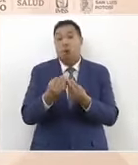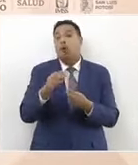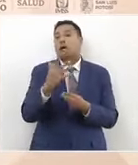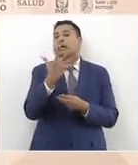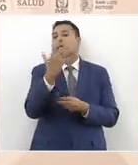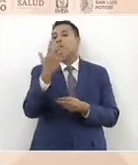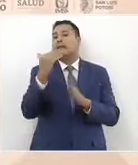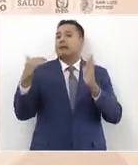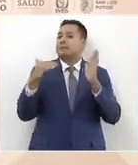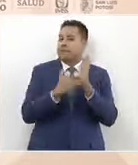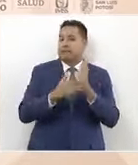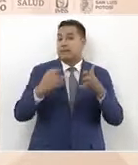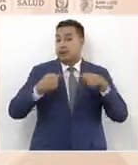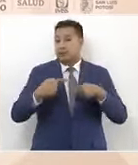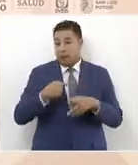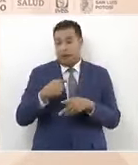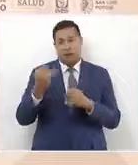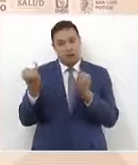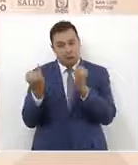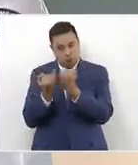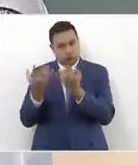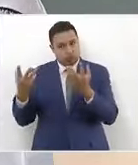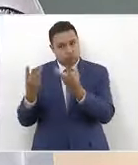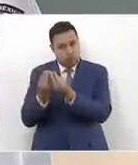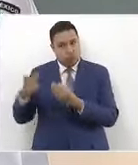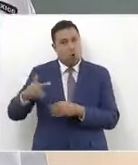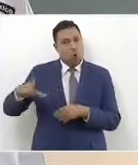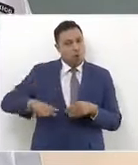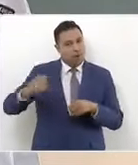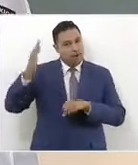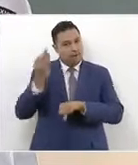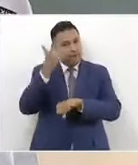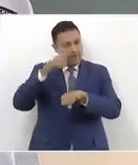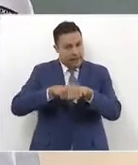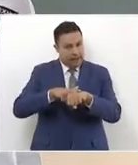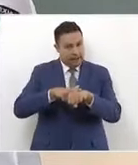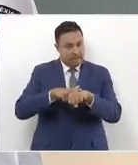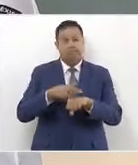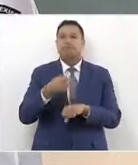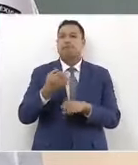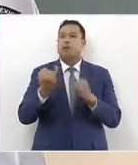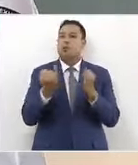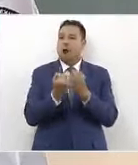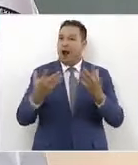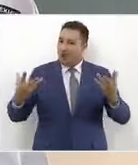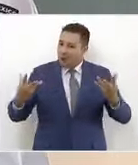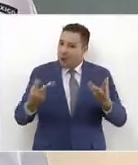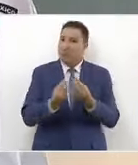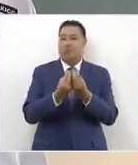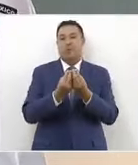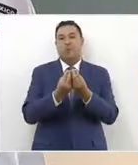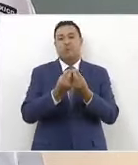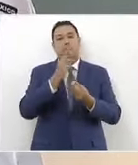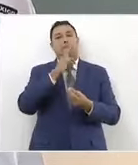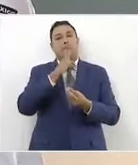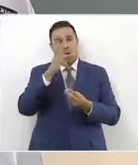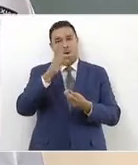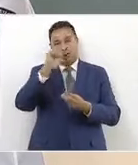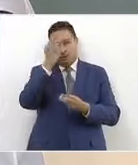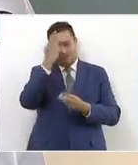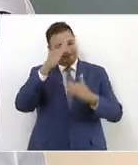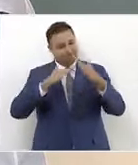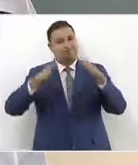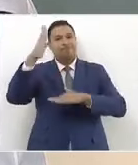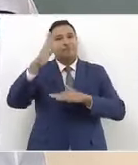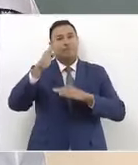de personas becadas con el gobierno federal. Así, juntos construimos un mejor futuro en San Luis Potosí para